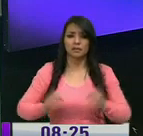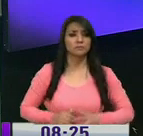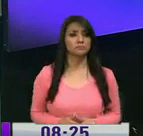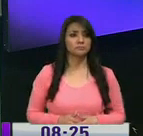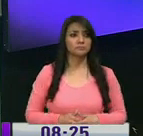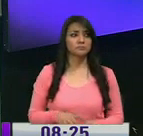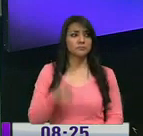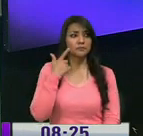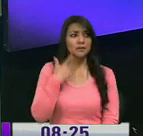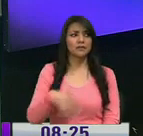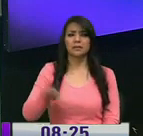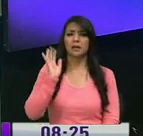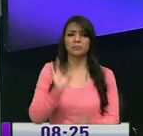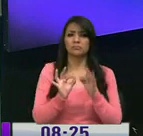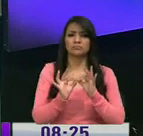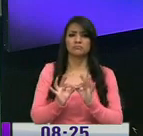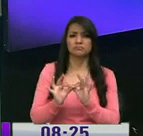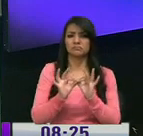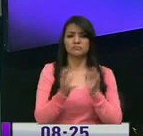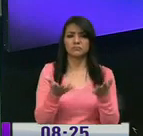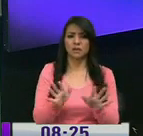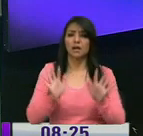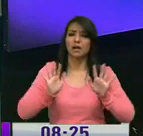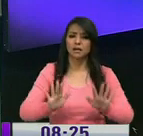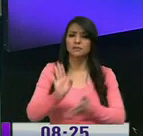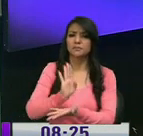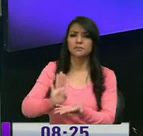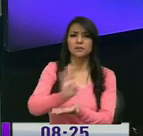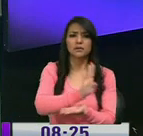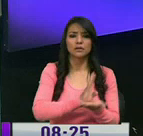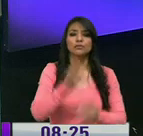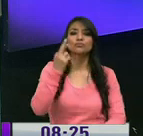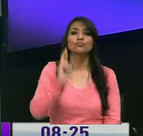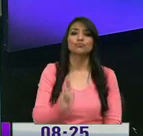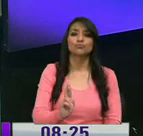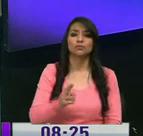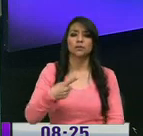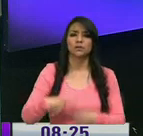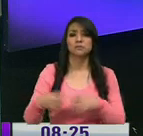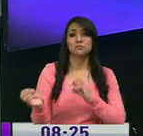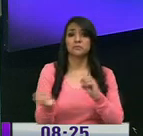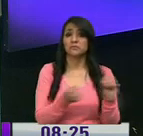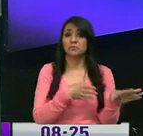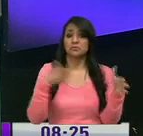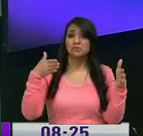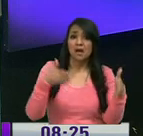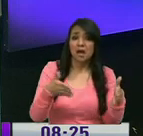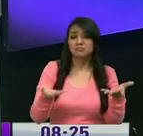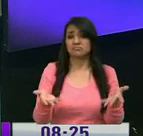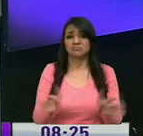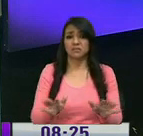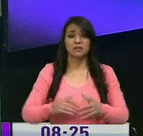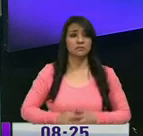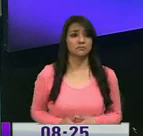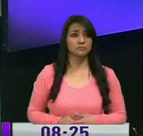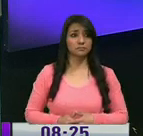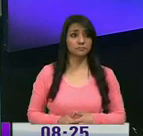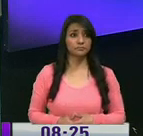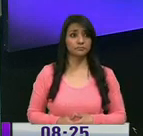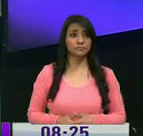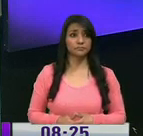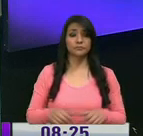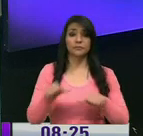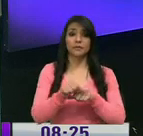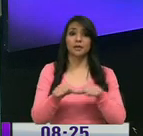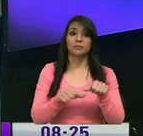mucho tiempo a arreglar. En fin, así hay barrios en el sur, botados y totalmente desatendidos. El Zonal parece